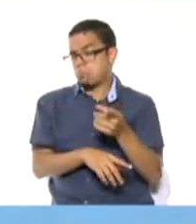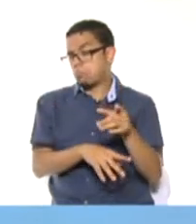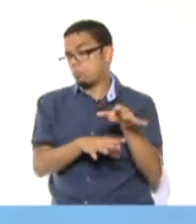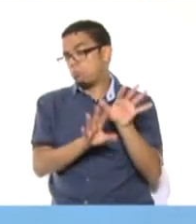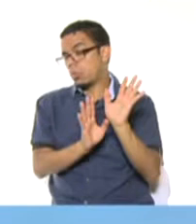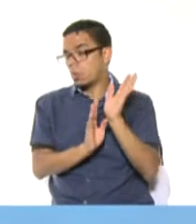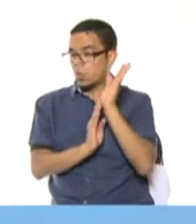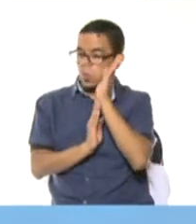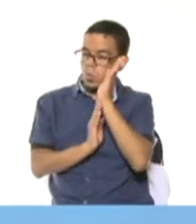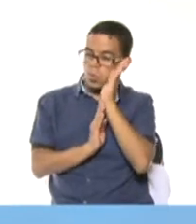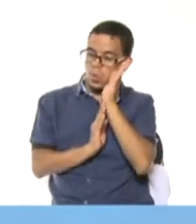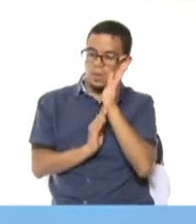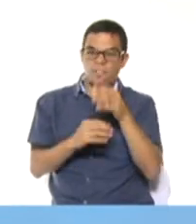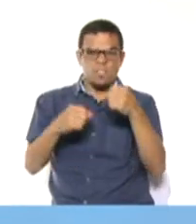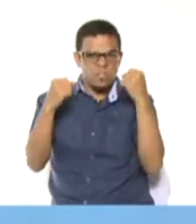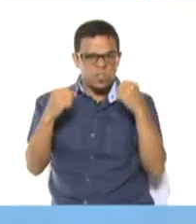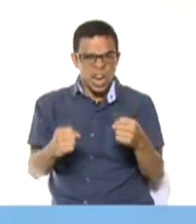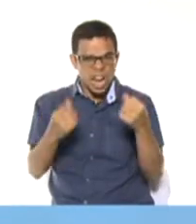Más duro ese león.